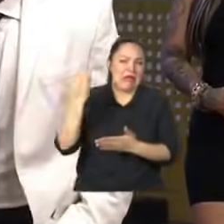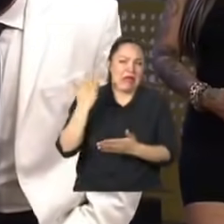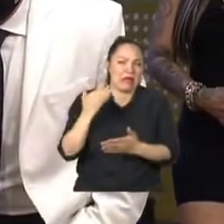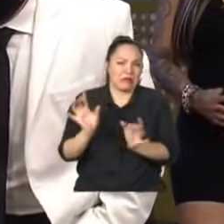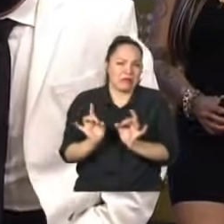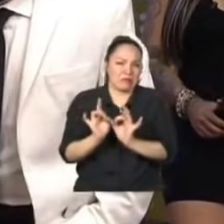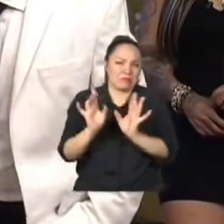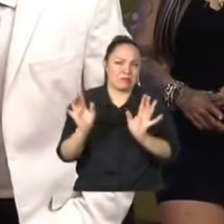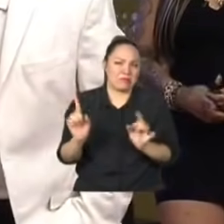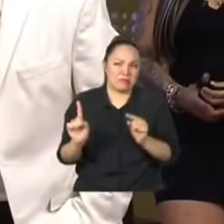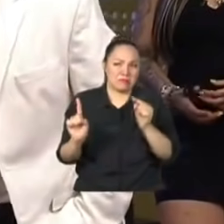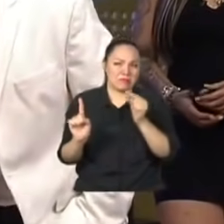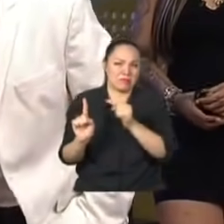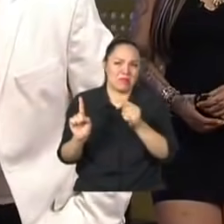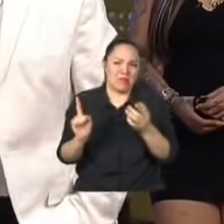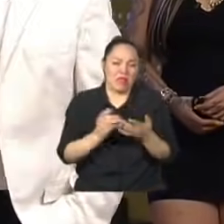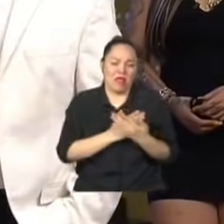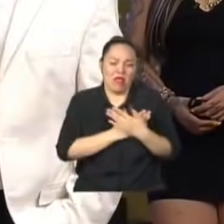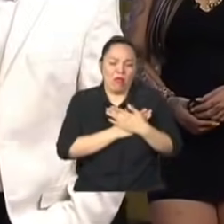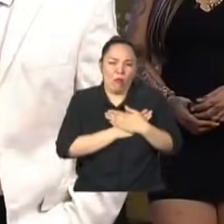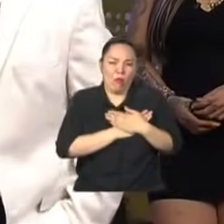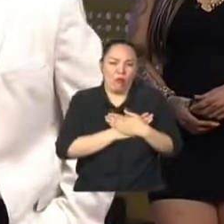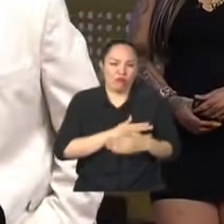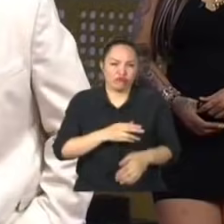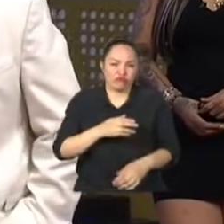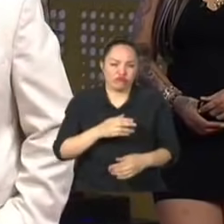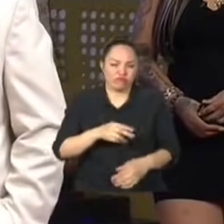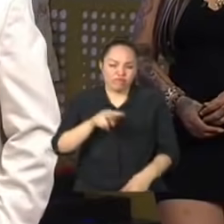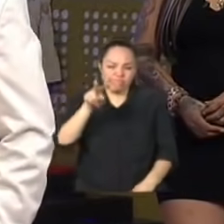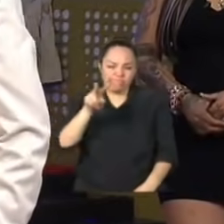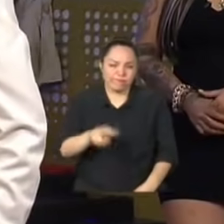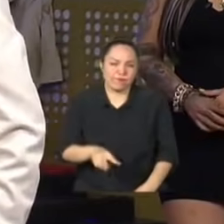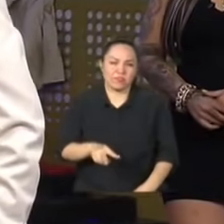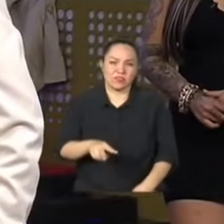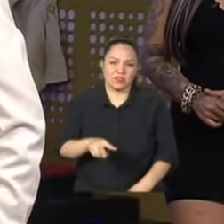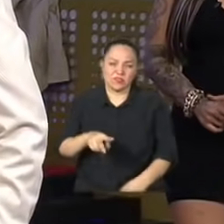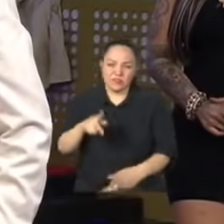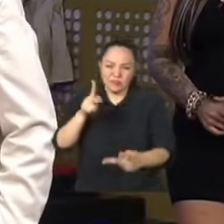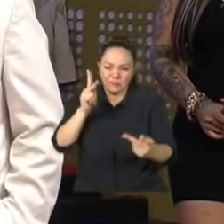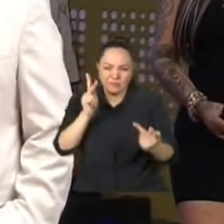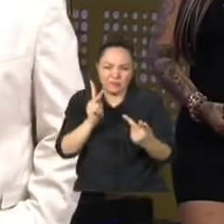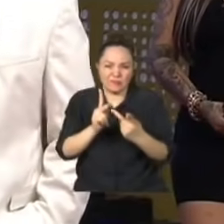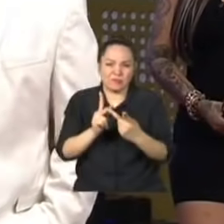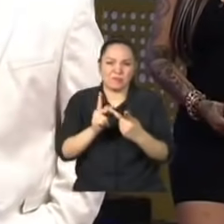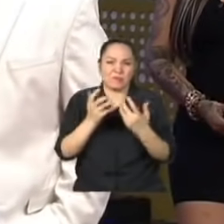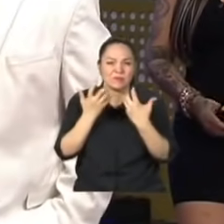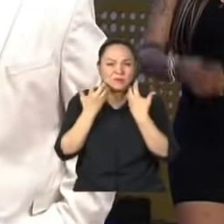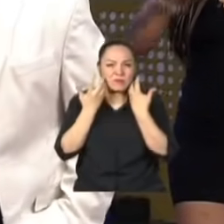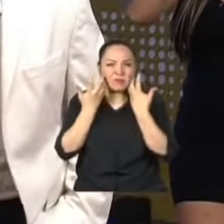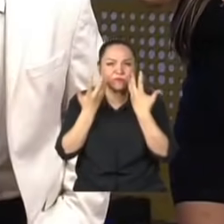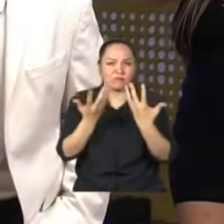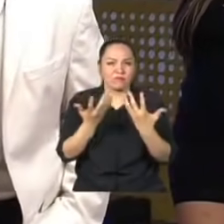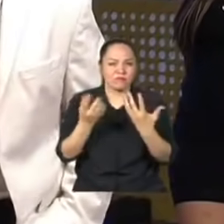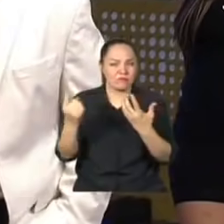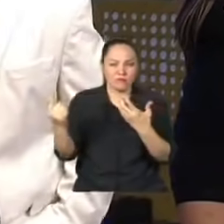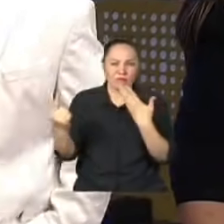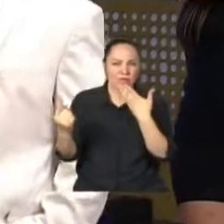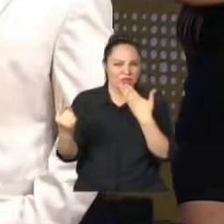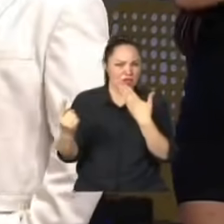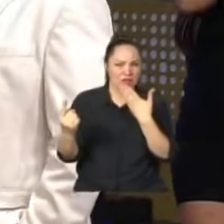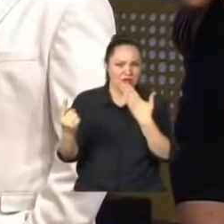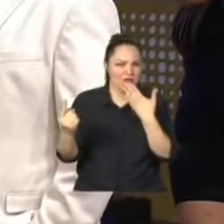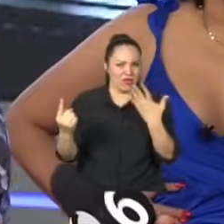ha encontrado el amor correcto o que él esperaba, no está mal en que